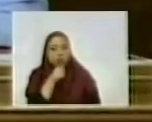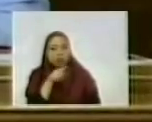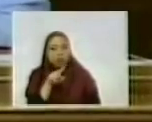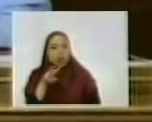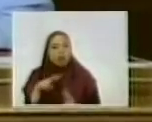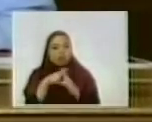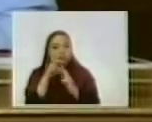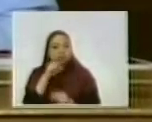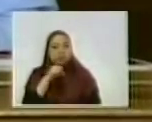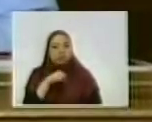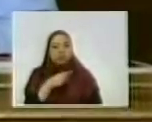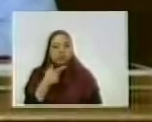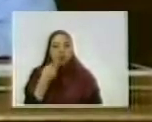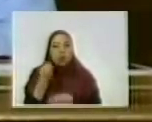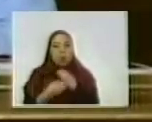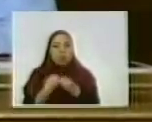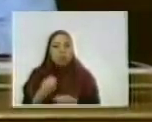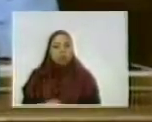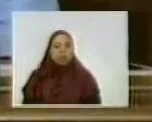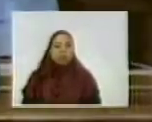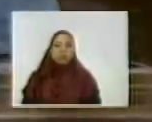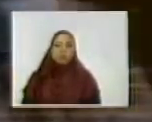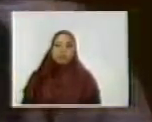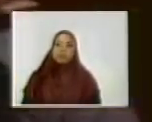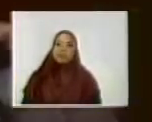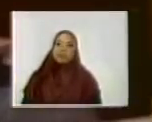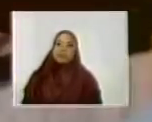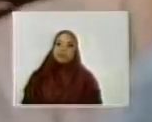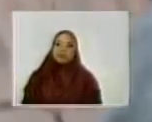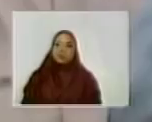Entonces, para designarla como...